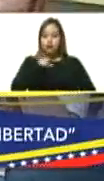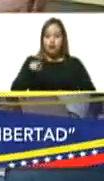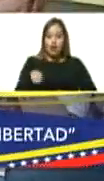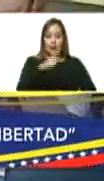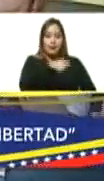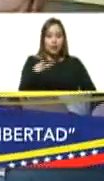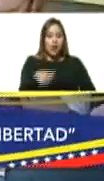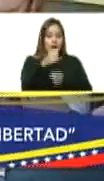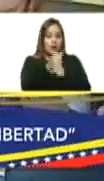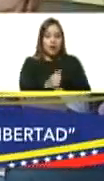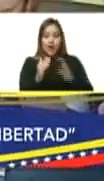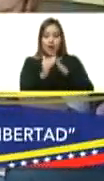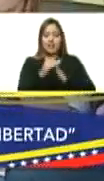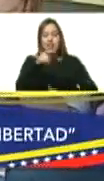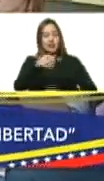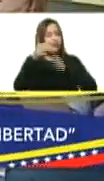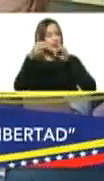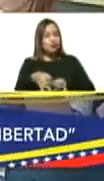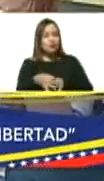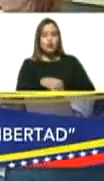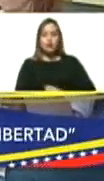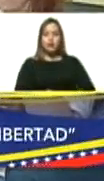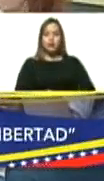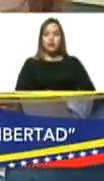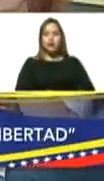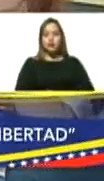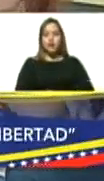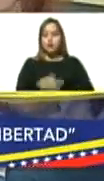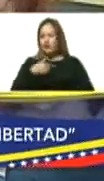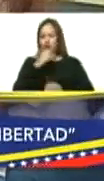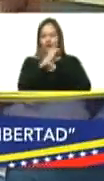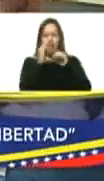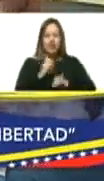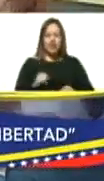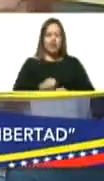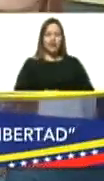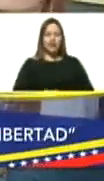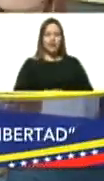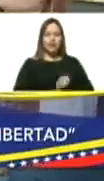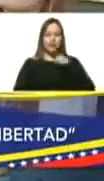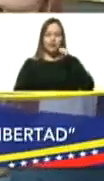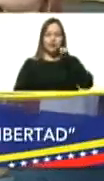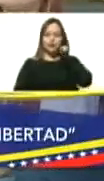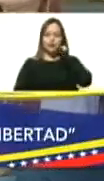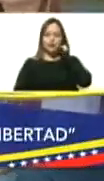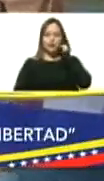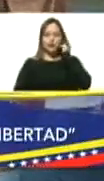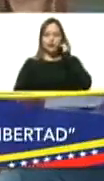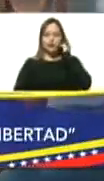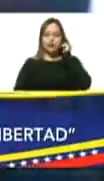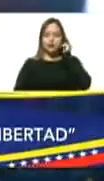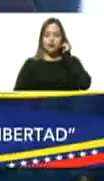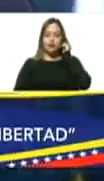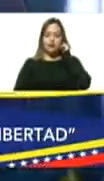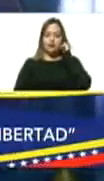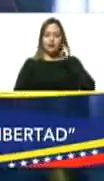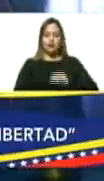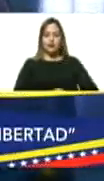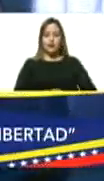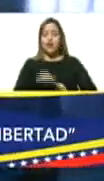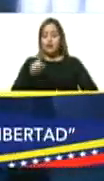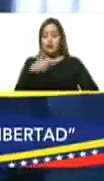vivienda, eso es seguro. Así que bueno, feliz, feliz. Bueno, presidente, ese forma parte, bueno,